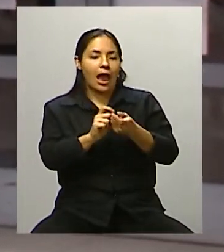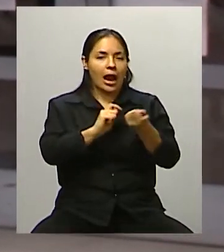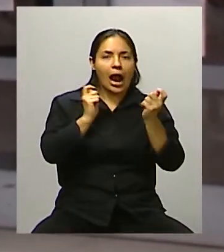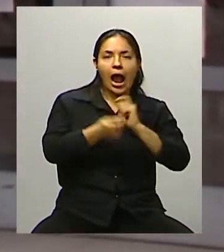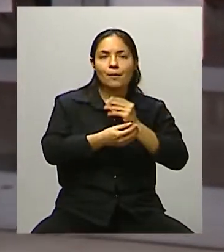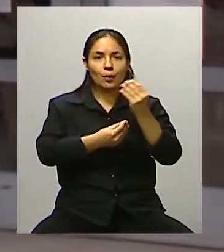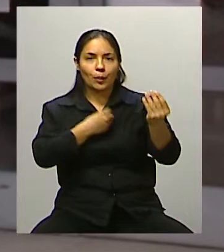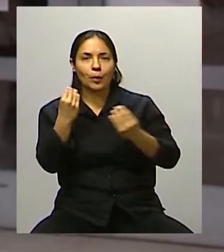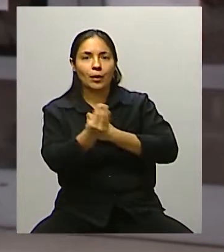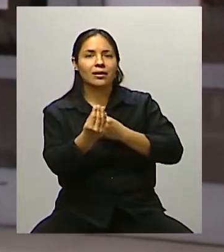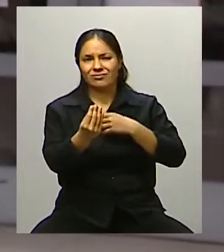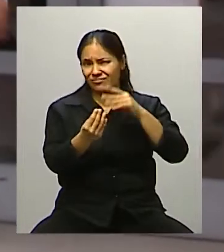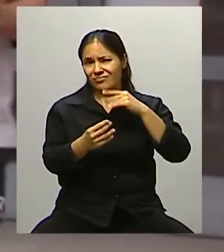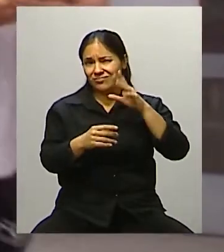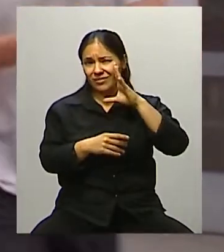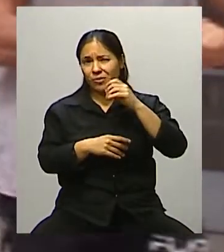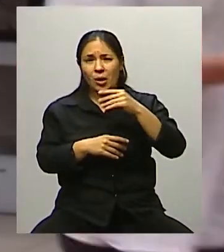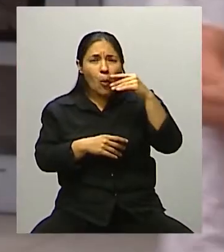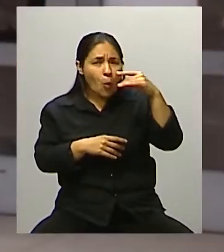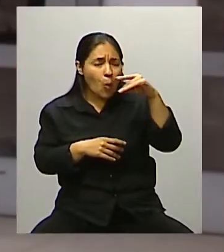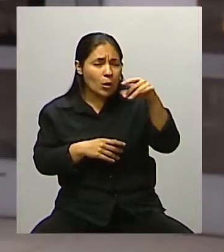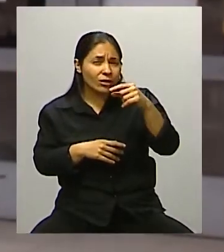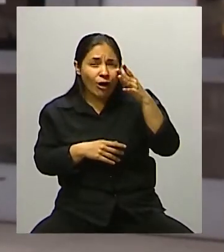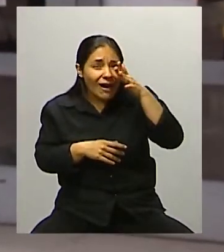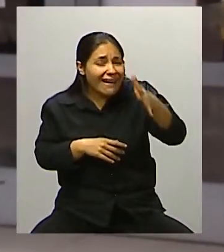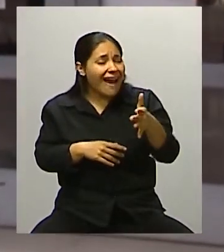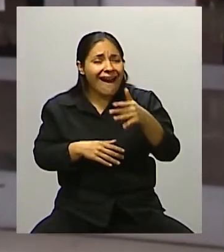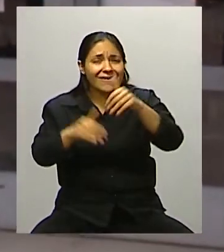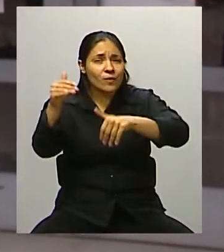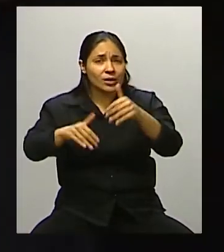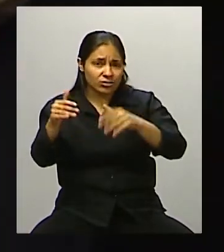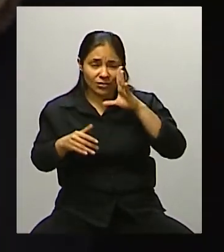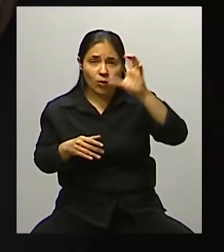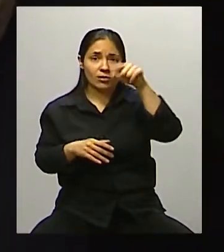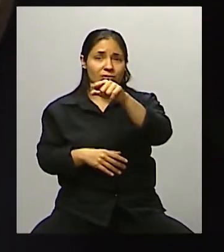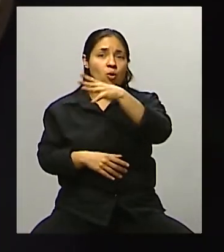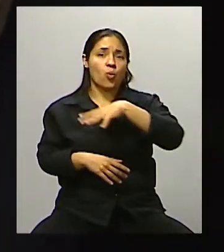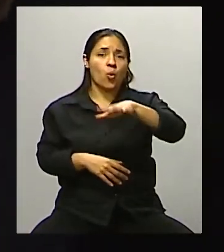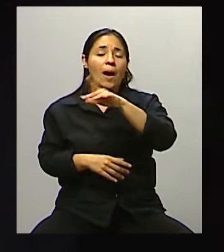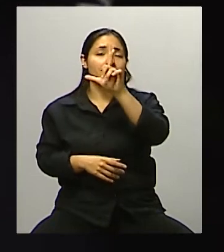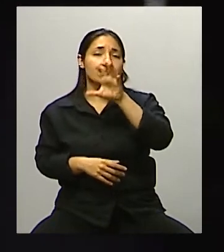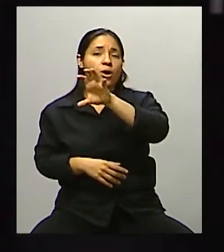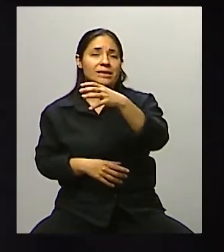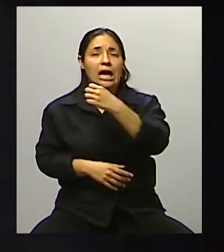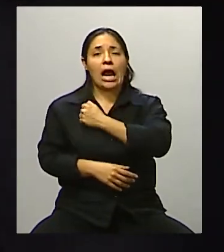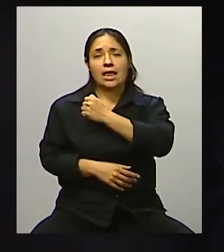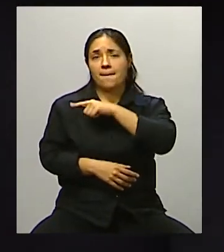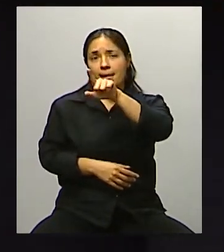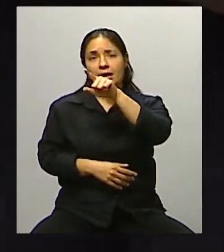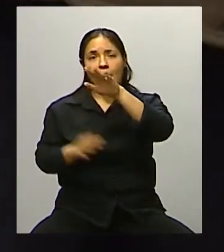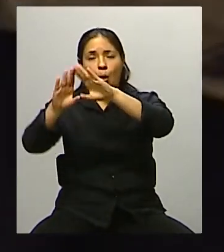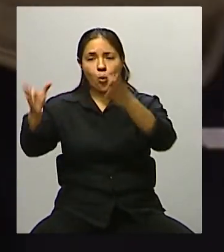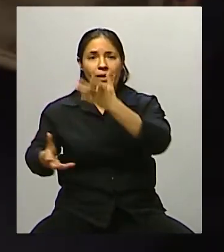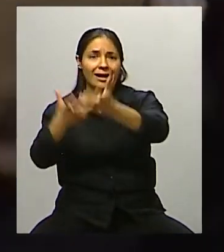este de Barrio Nuevo en Catamarca quemando urna, y anteriormente la proscripción. Fraude es casi imposible. Es casi imposible